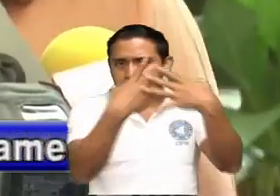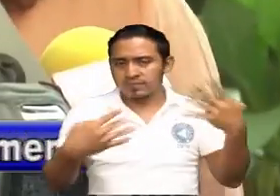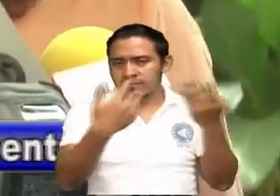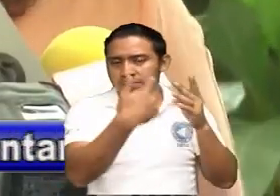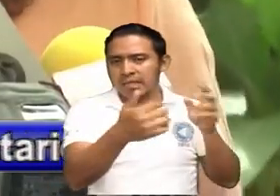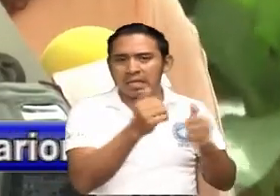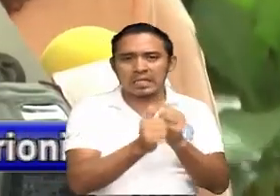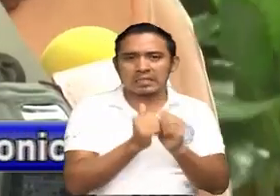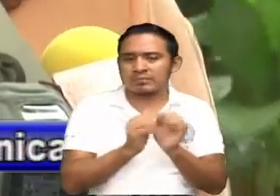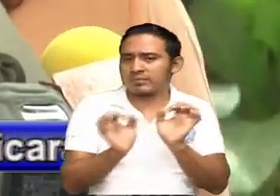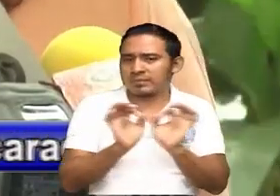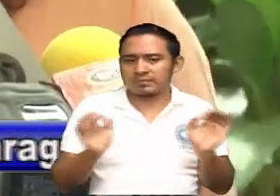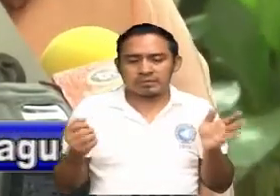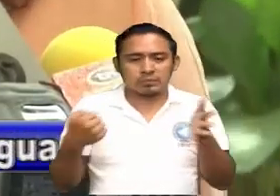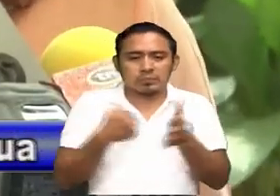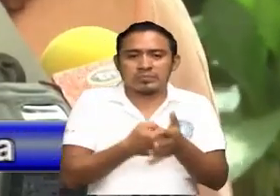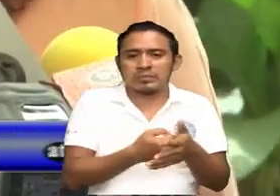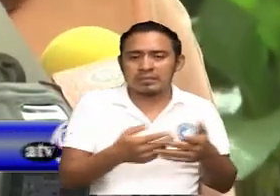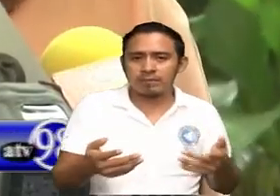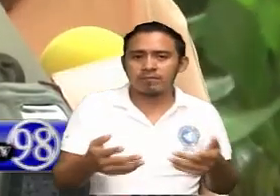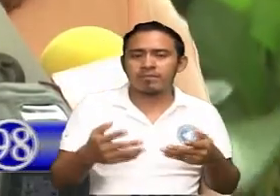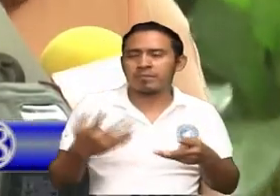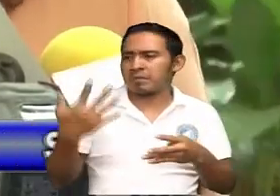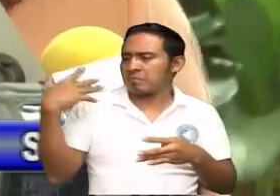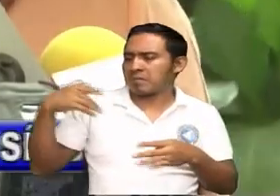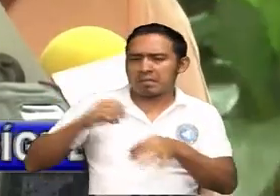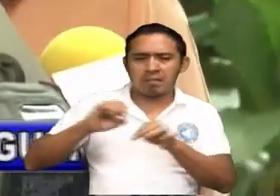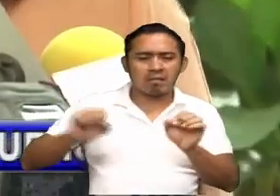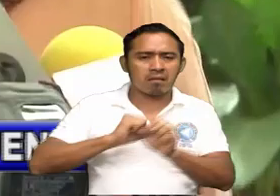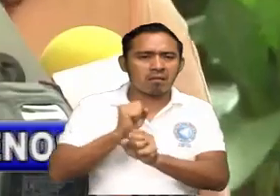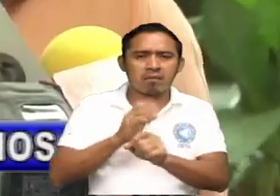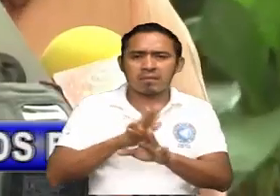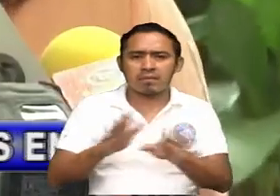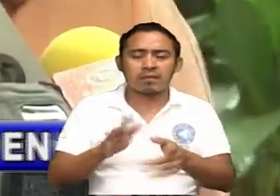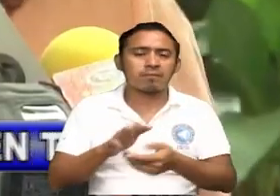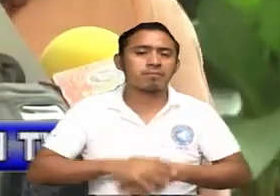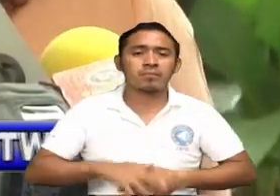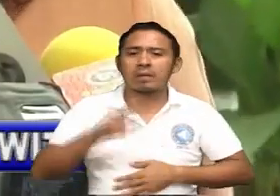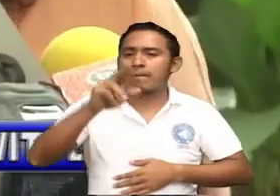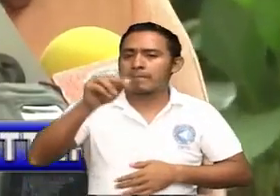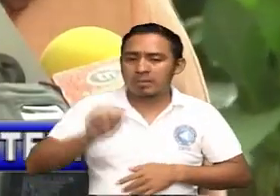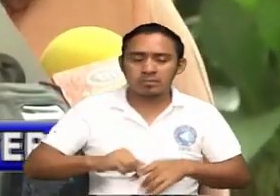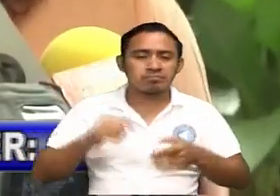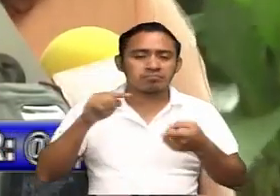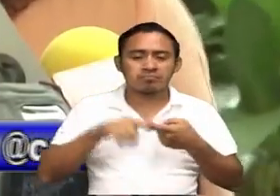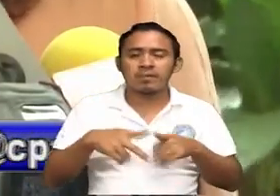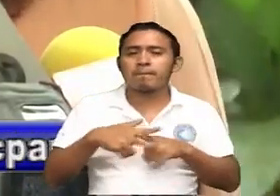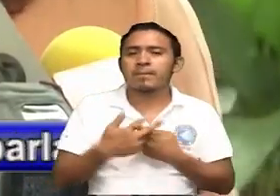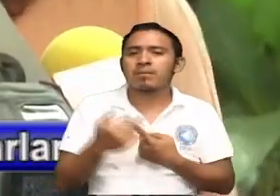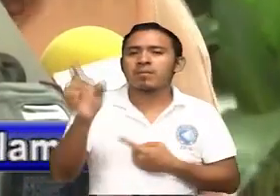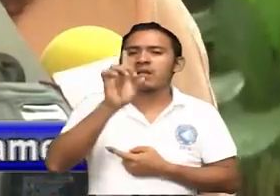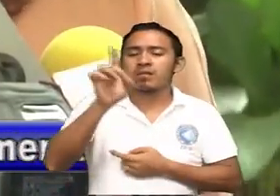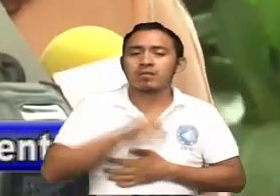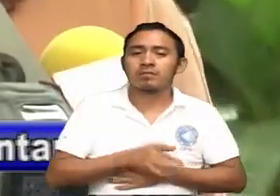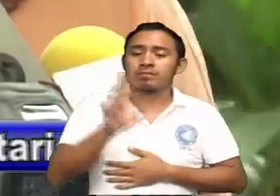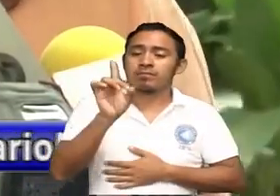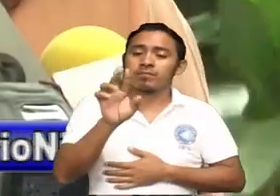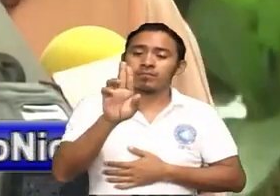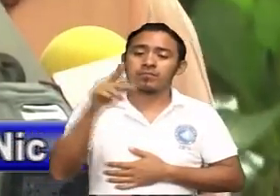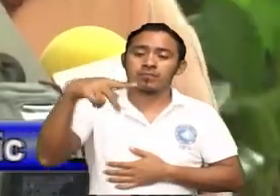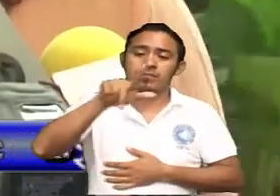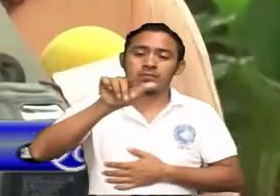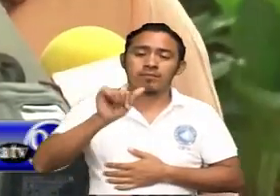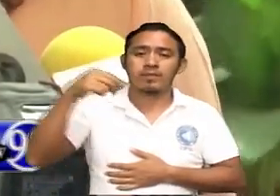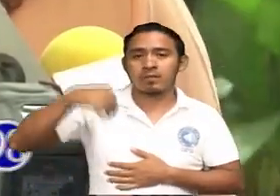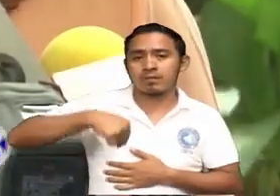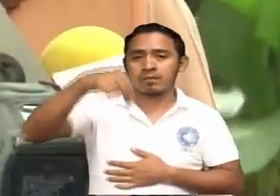tengamos ningún accidente, como no lo hemos tenido en años anteriores. El recorrido es el mismo, salimos de la dupla norte